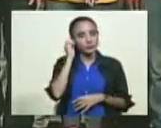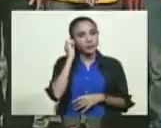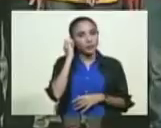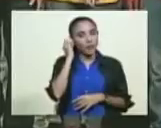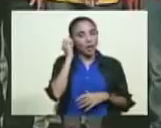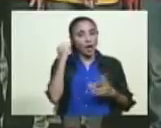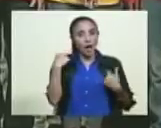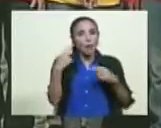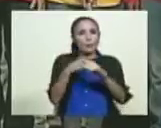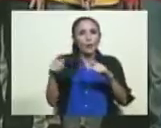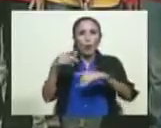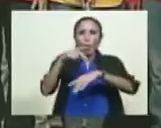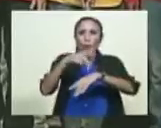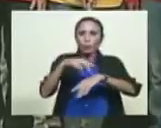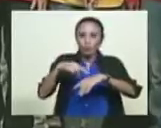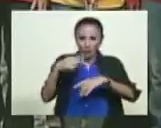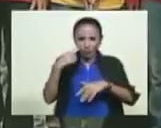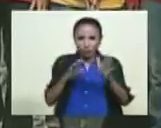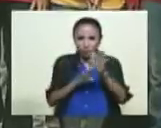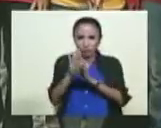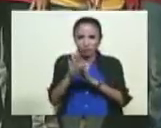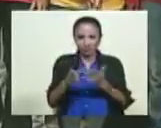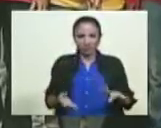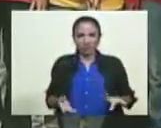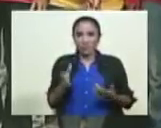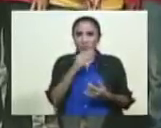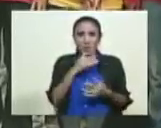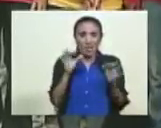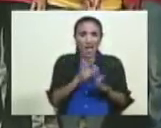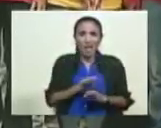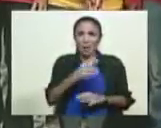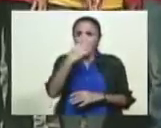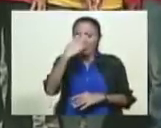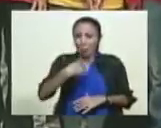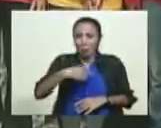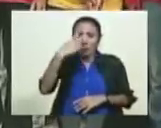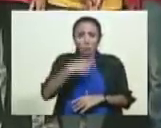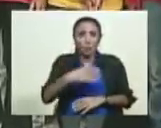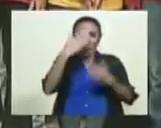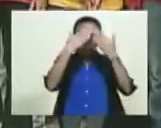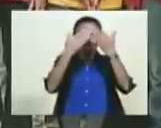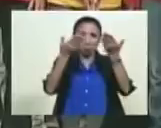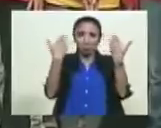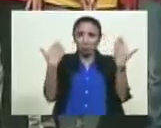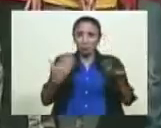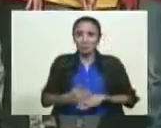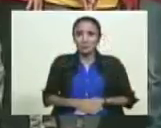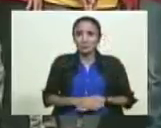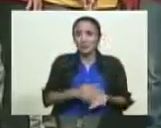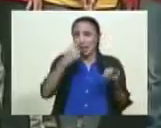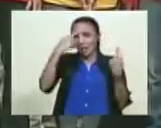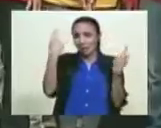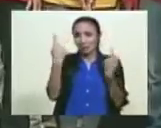desarrollo. Lo que hay es miseria, pobreza, olvido, un pueblo huérfano.